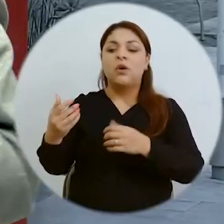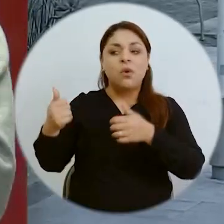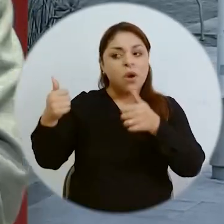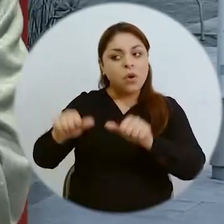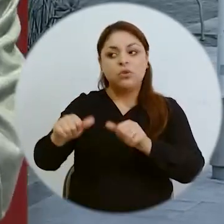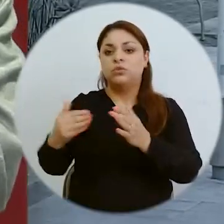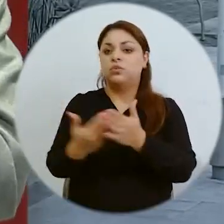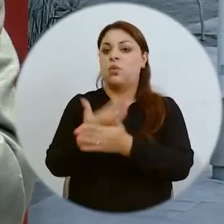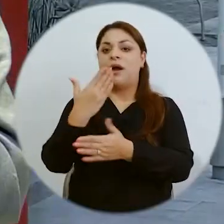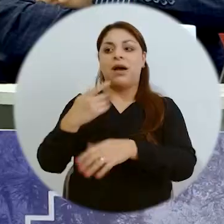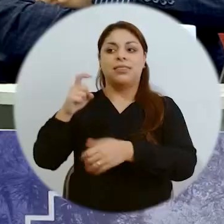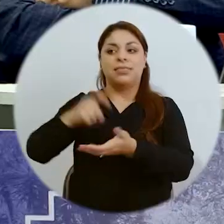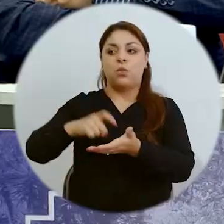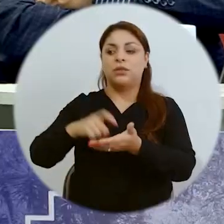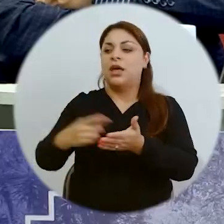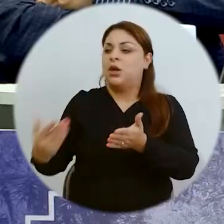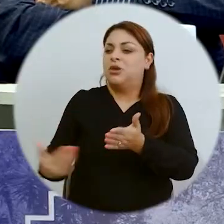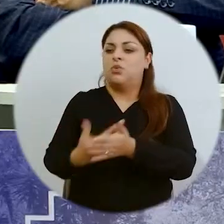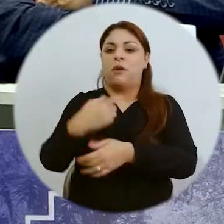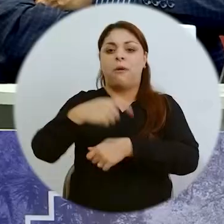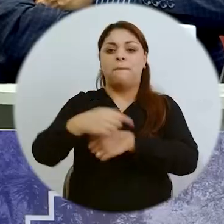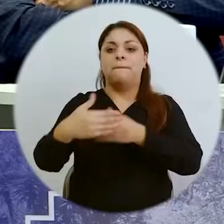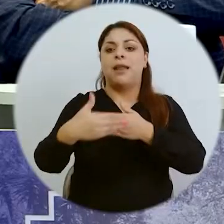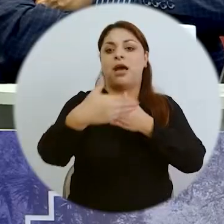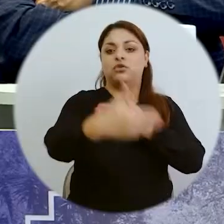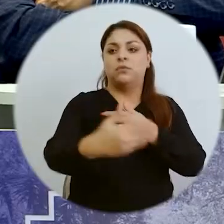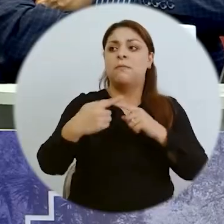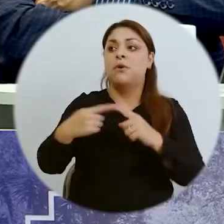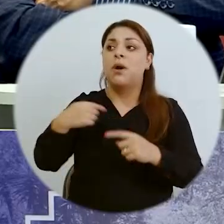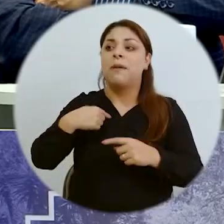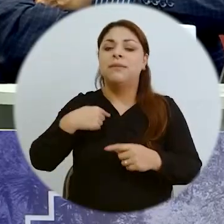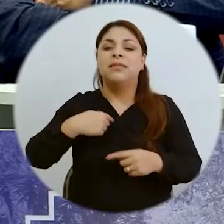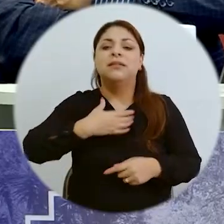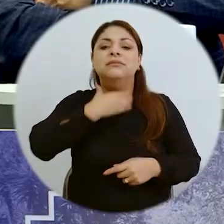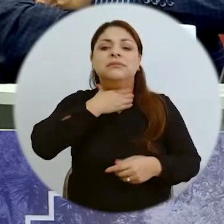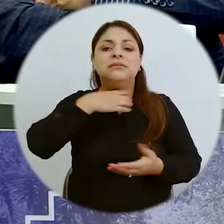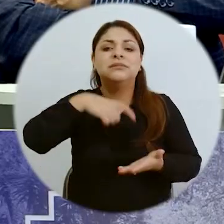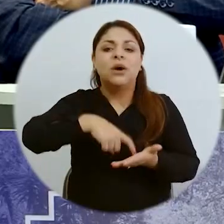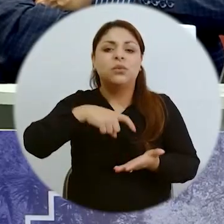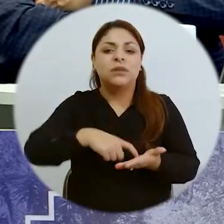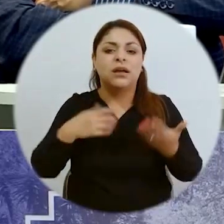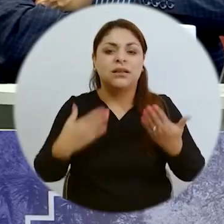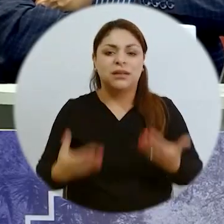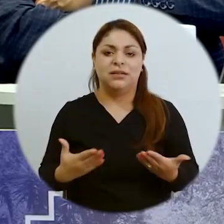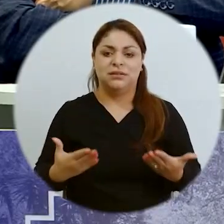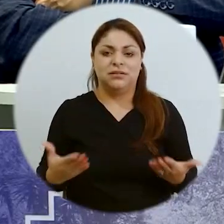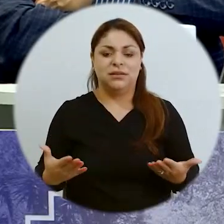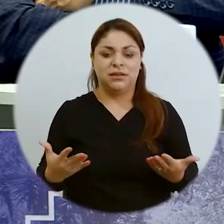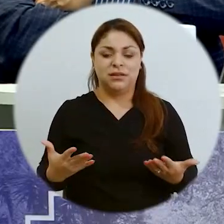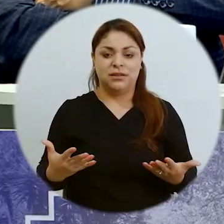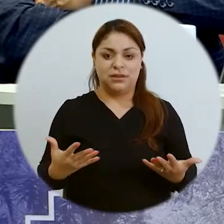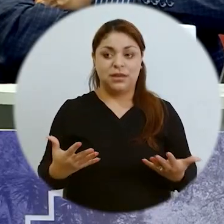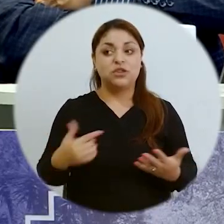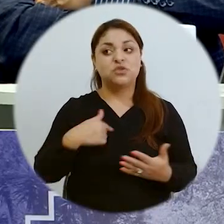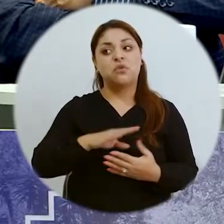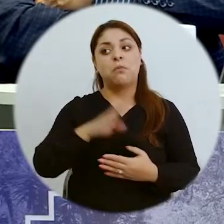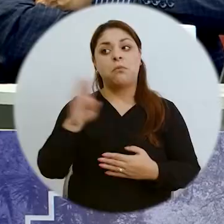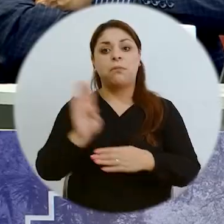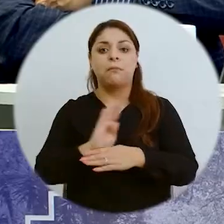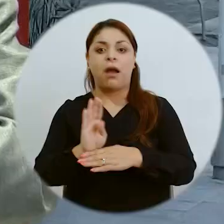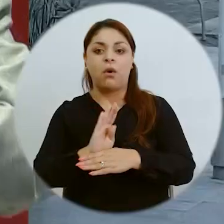Hay mecanismos que son las refundiciones. Sin embargo, algo muy importante que rescato, lo que nos dice don Welber, la tasa